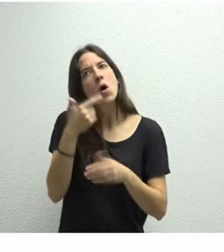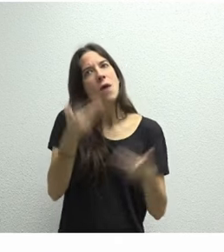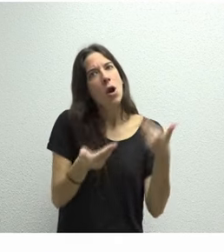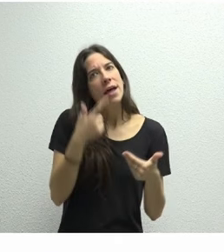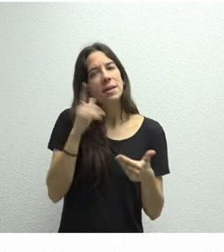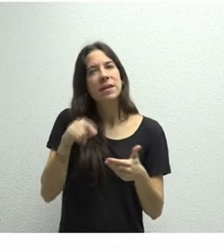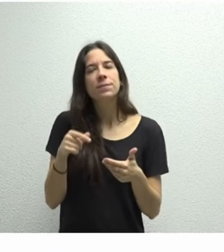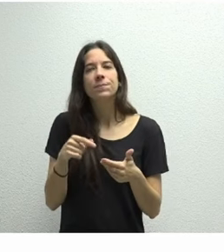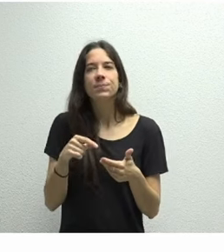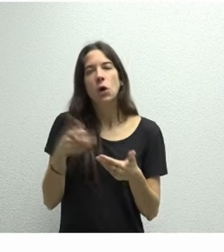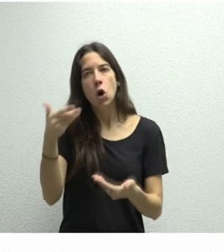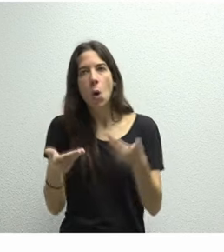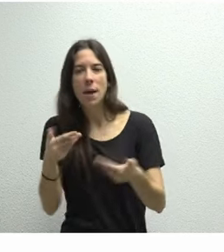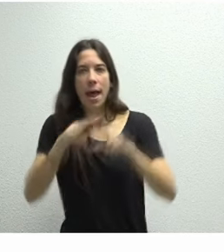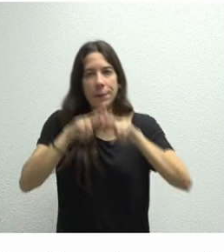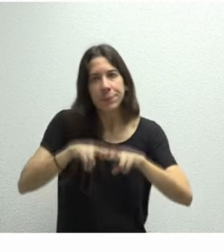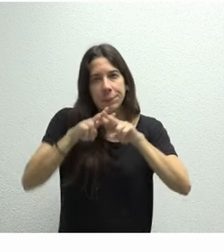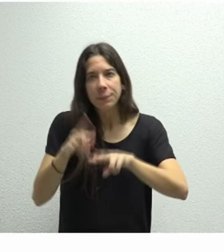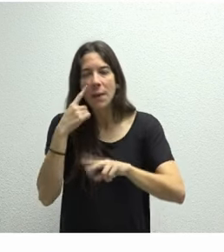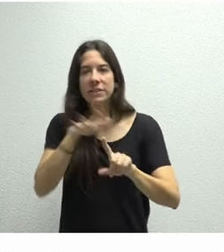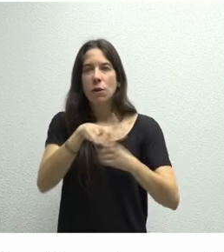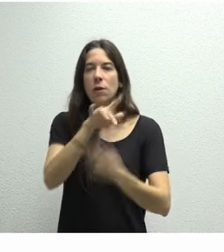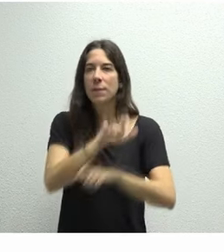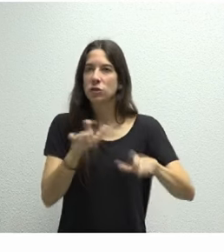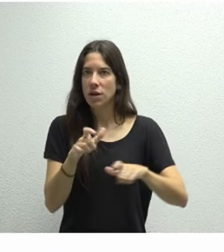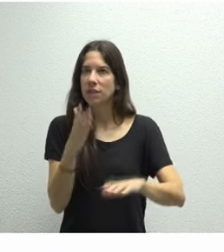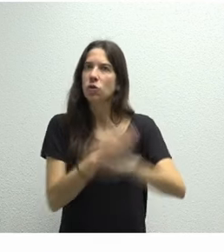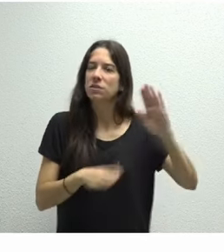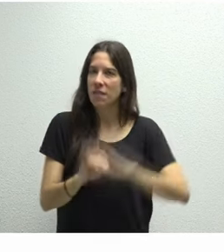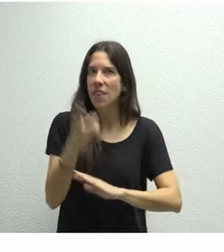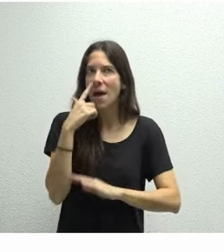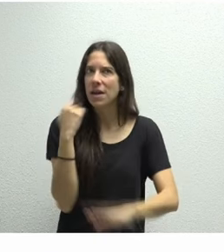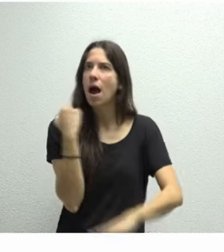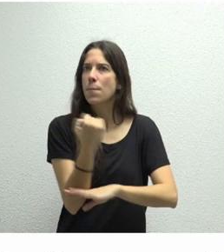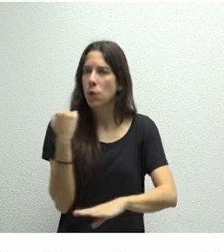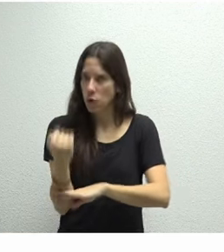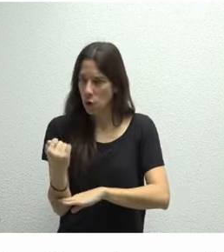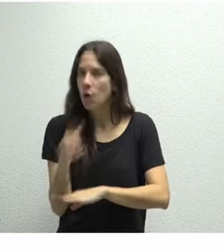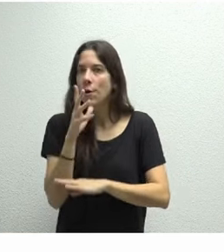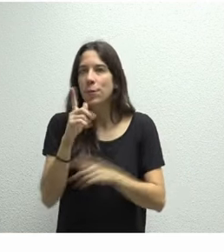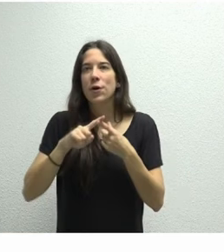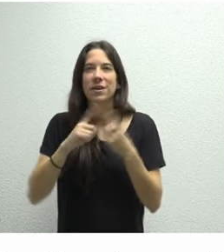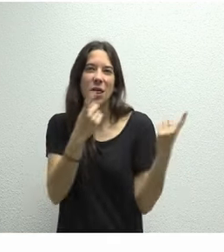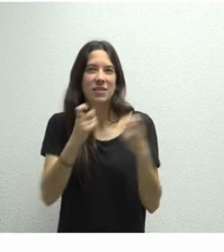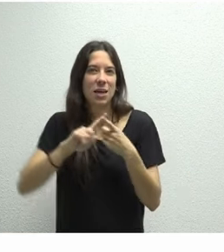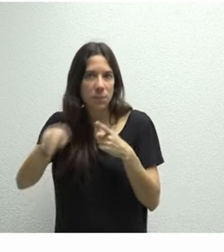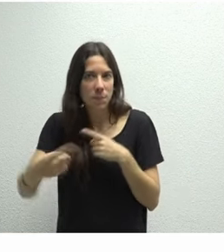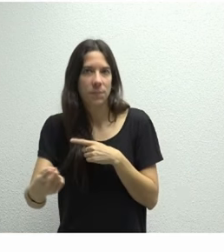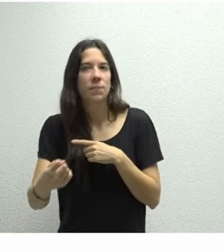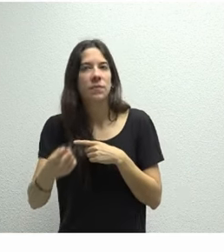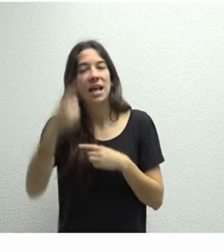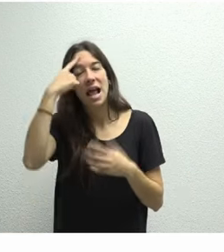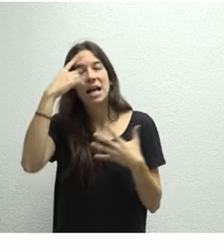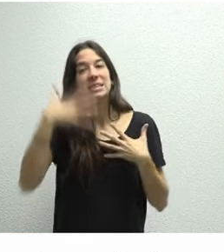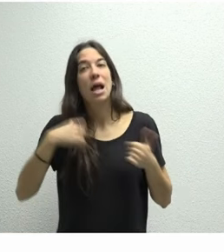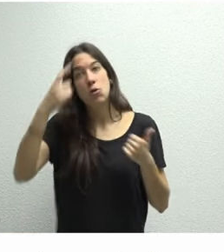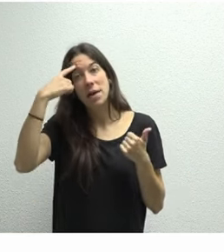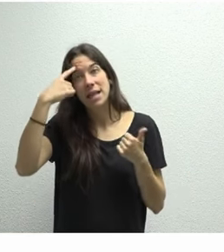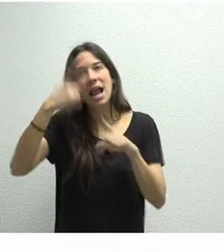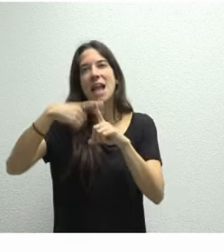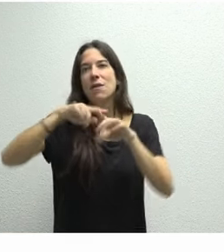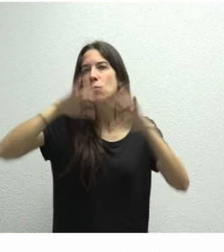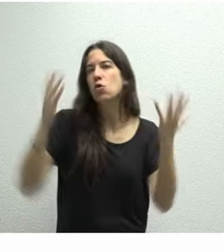de la atención y apoyos de las personas con discapacidad y necesidades vinculadas a la Salud Mental en todo el mundo sí eh sobre